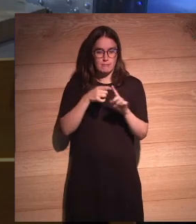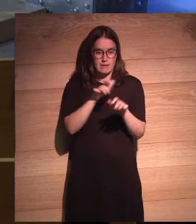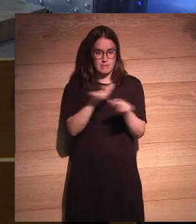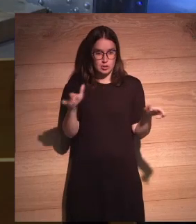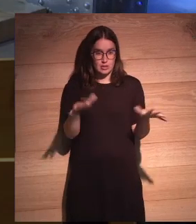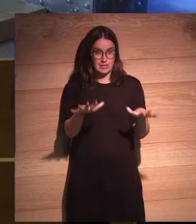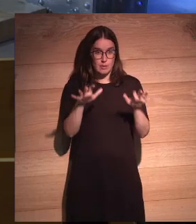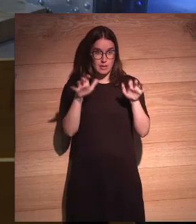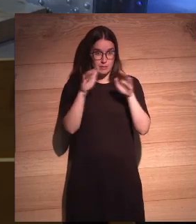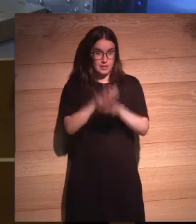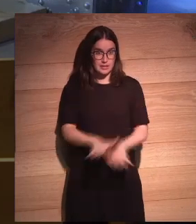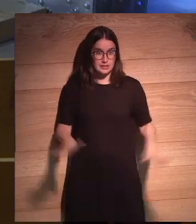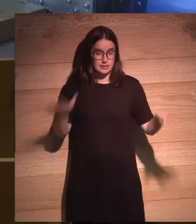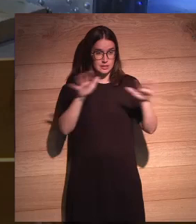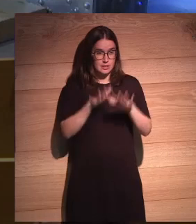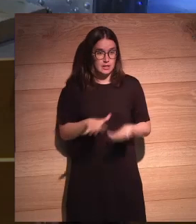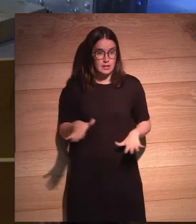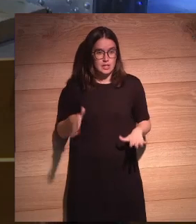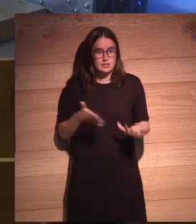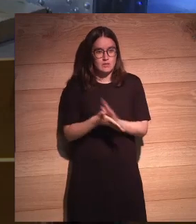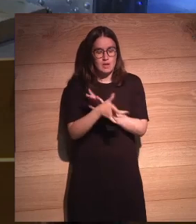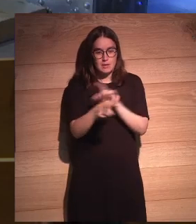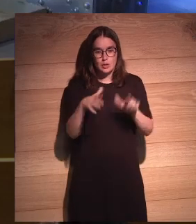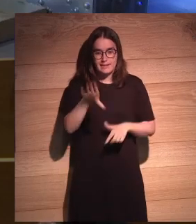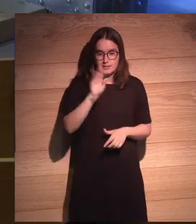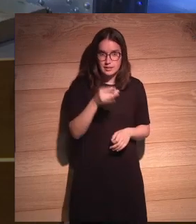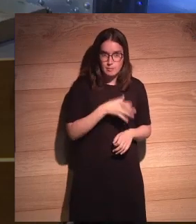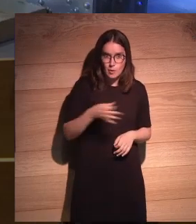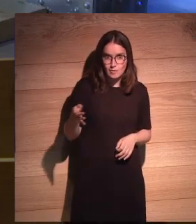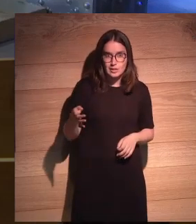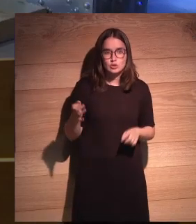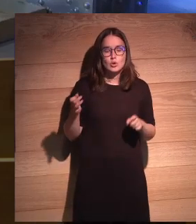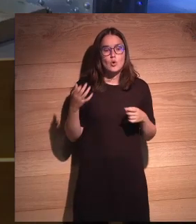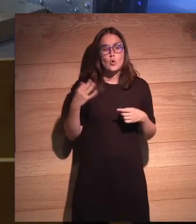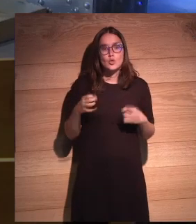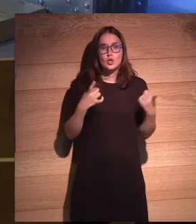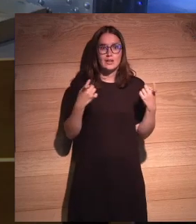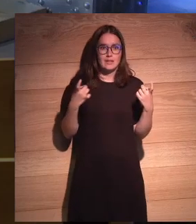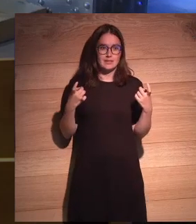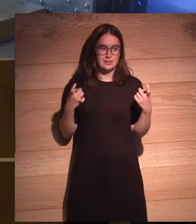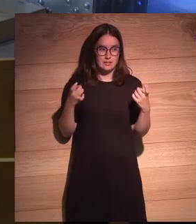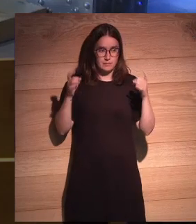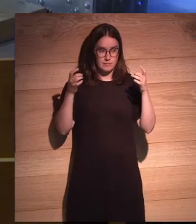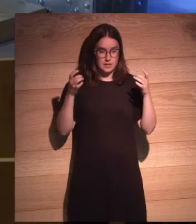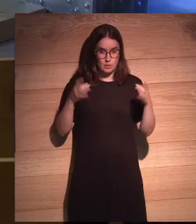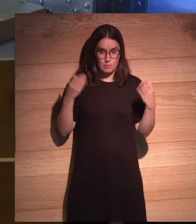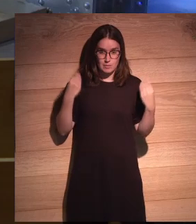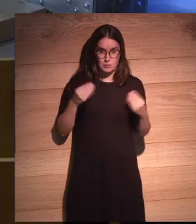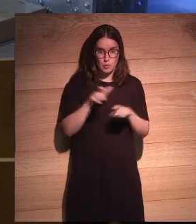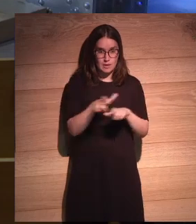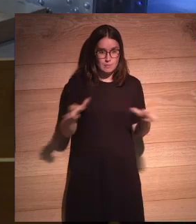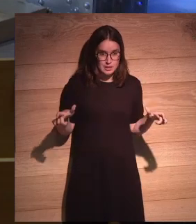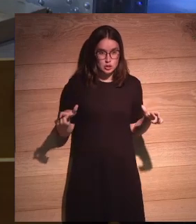personas que aprenden más despacio. O sea, son personas que entienden perfectamente, simplemente necesitan, igual que una